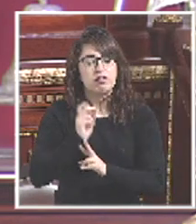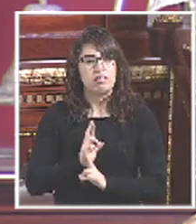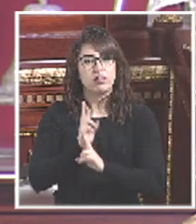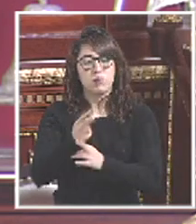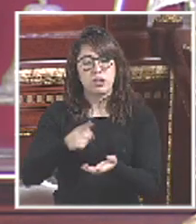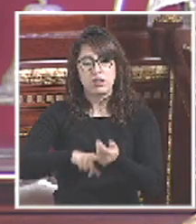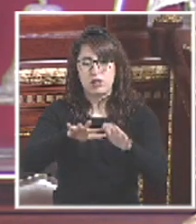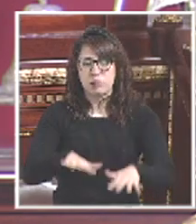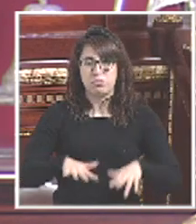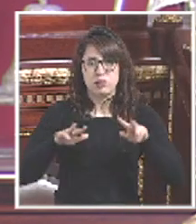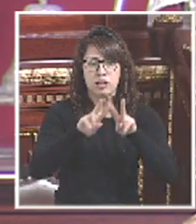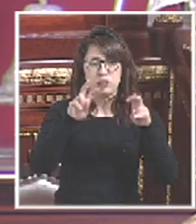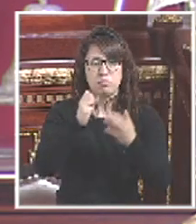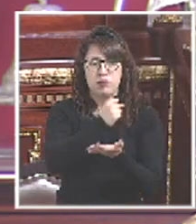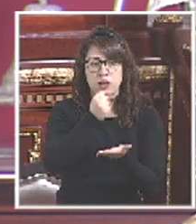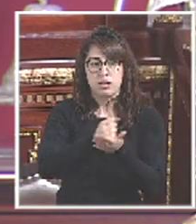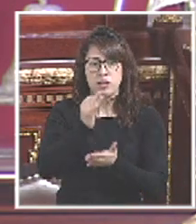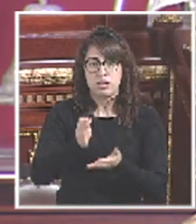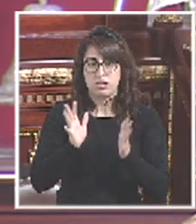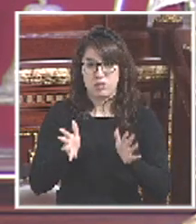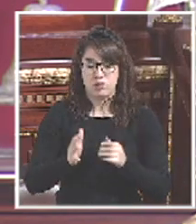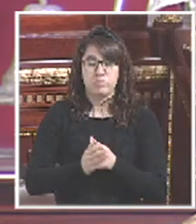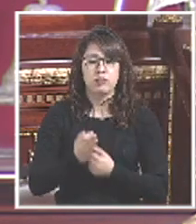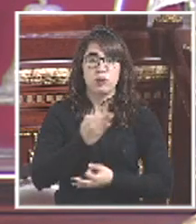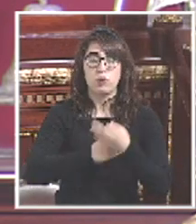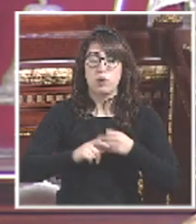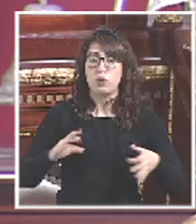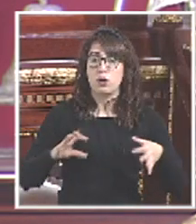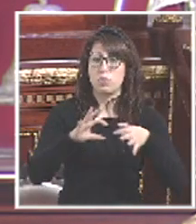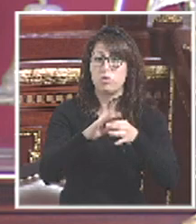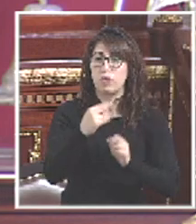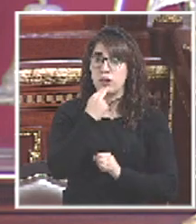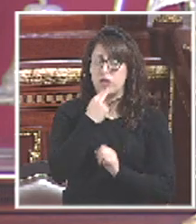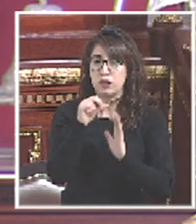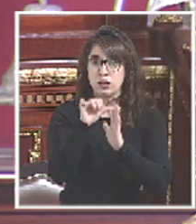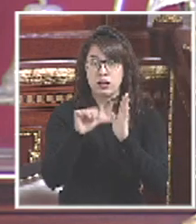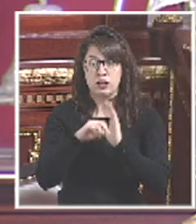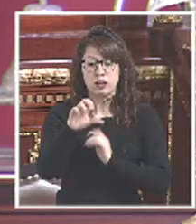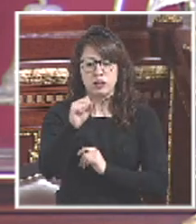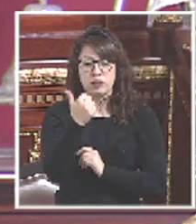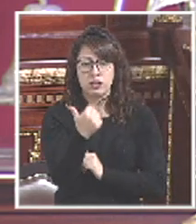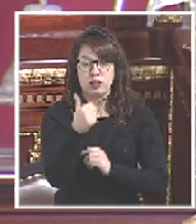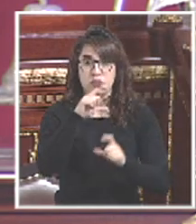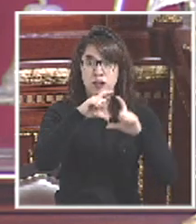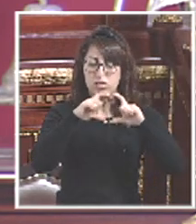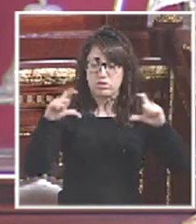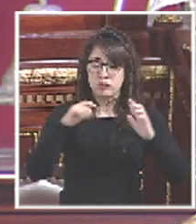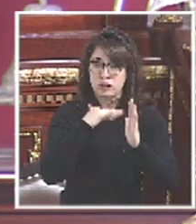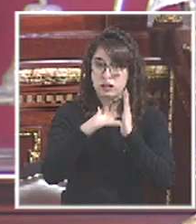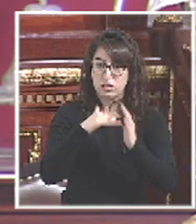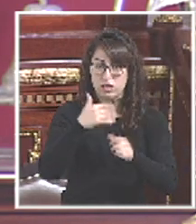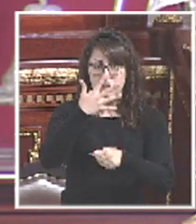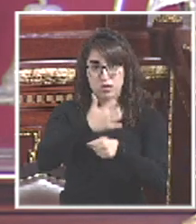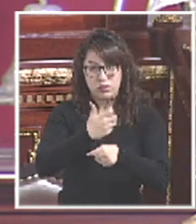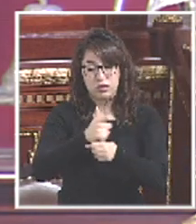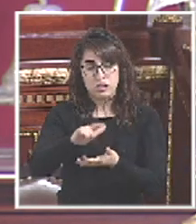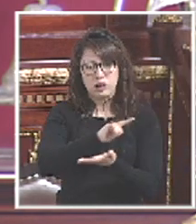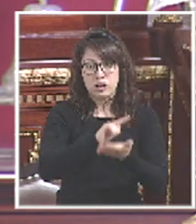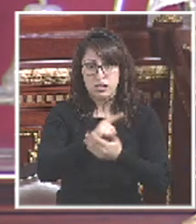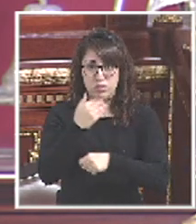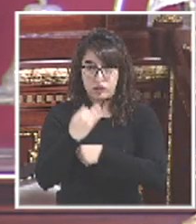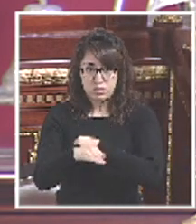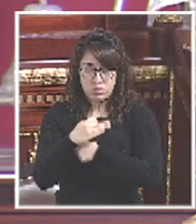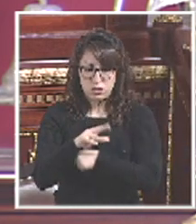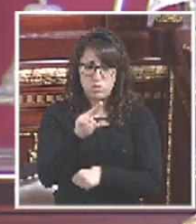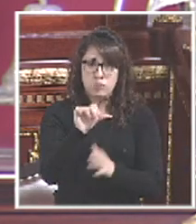por el Pleno. Con fundamento en lo dispuesto por el artículo 66, fracción 5 de la Ley Orgánica y el